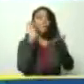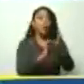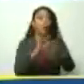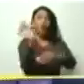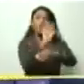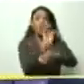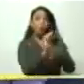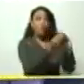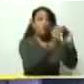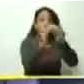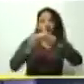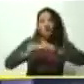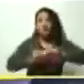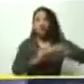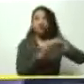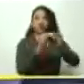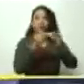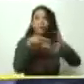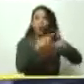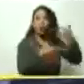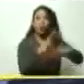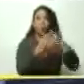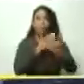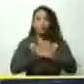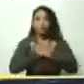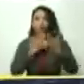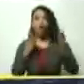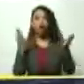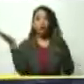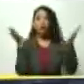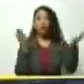en producción a prestar su servicio